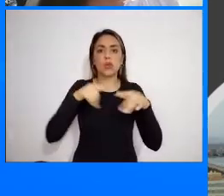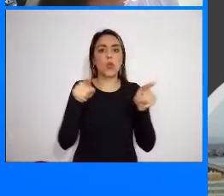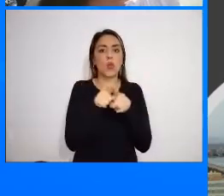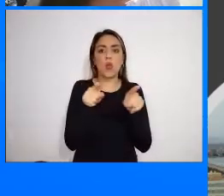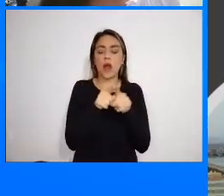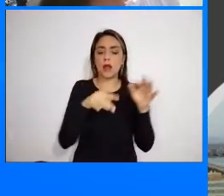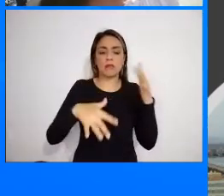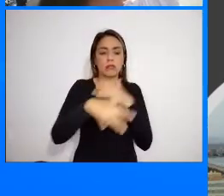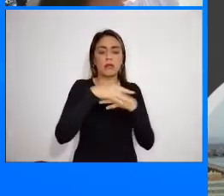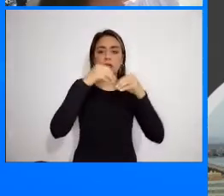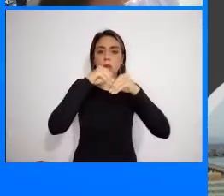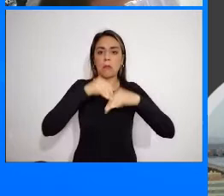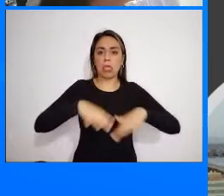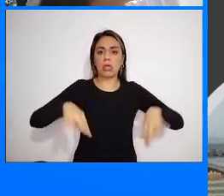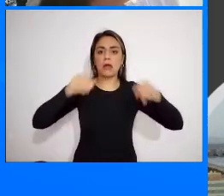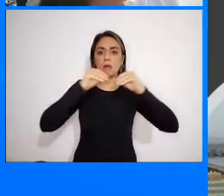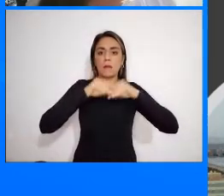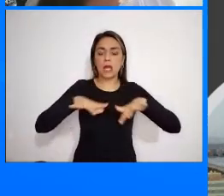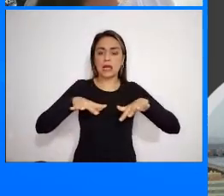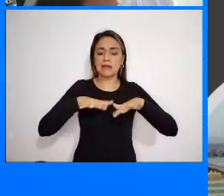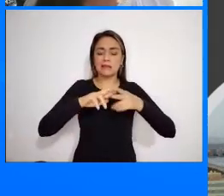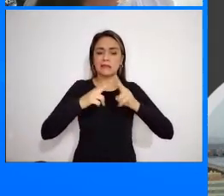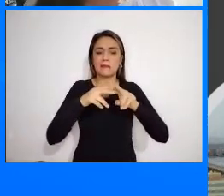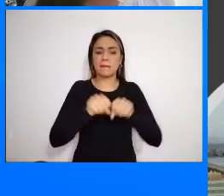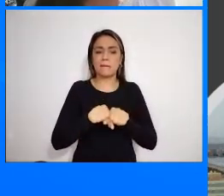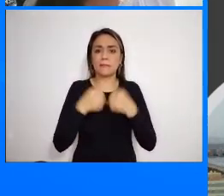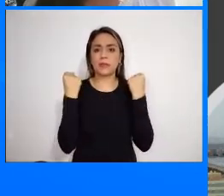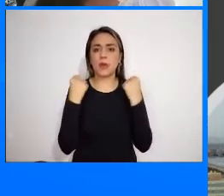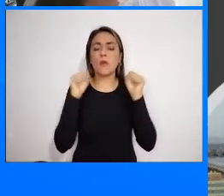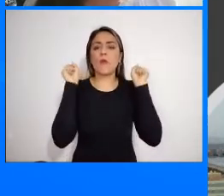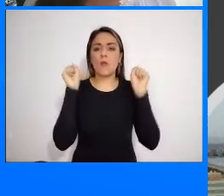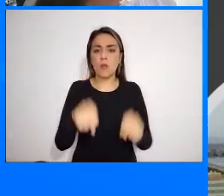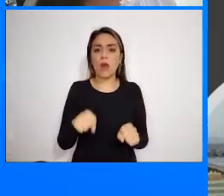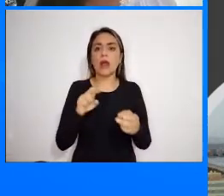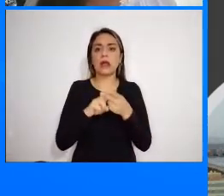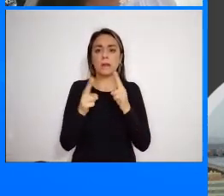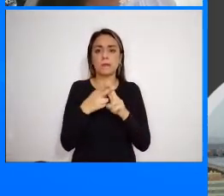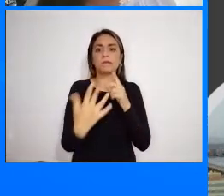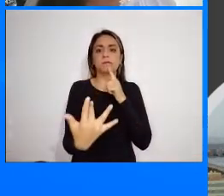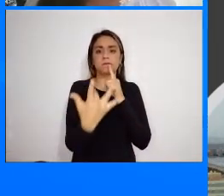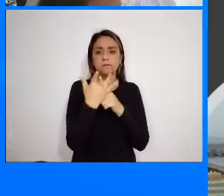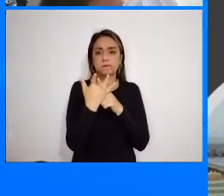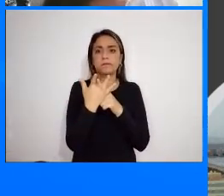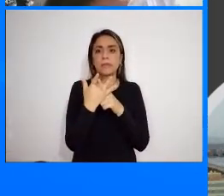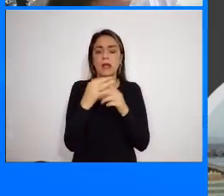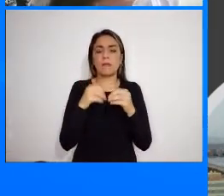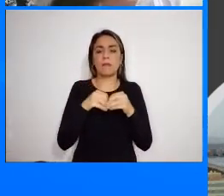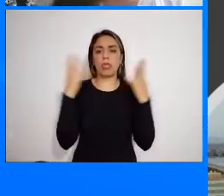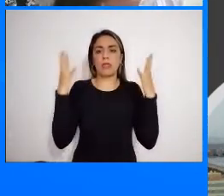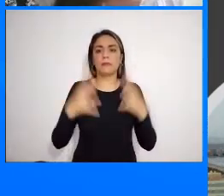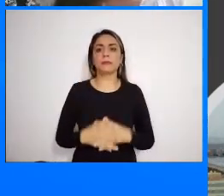que va perdiendo pues esas condiciones y puede llegar a tener procesos de erosión.